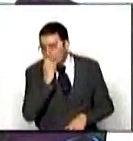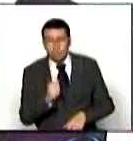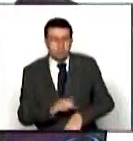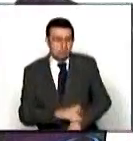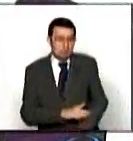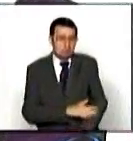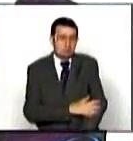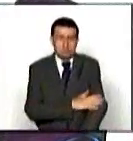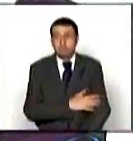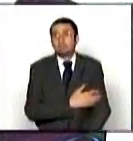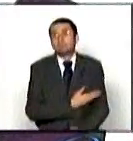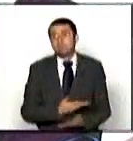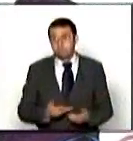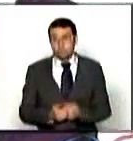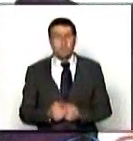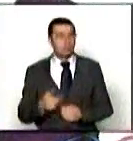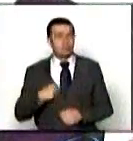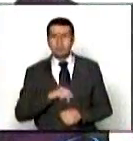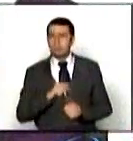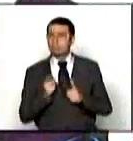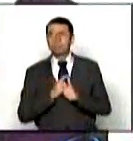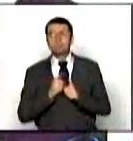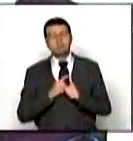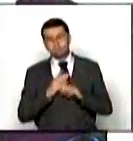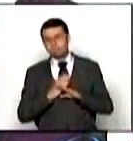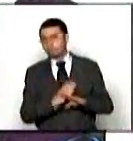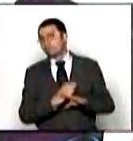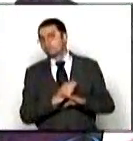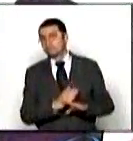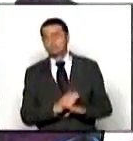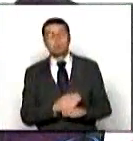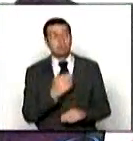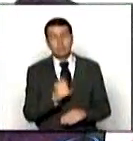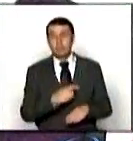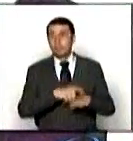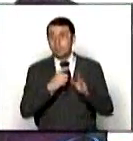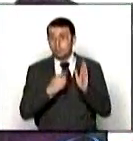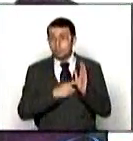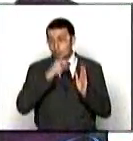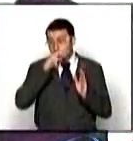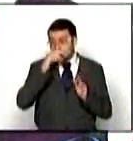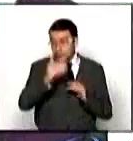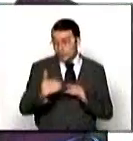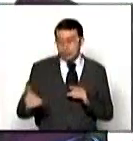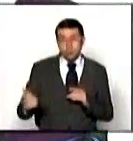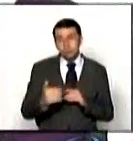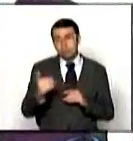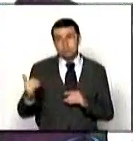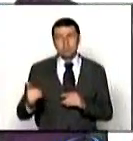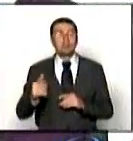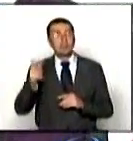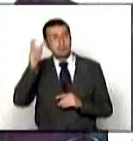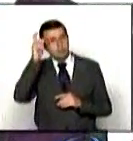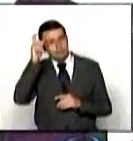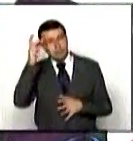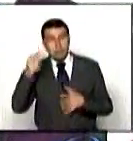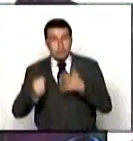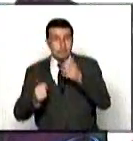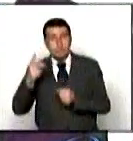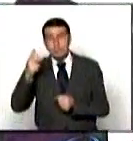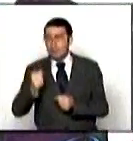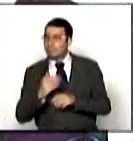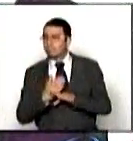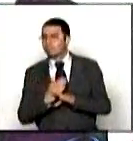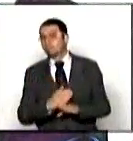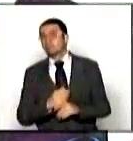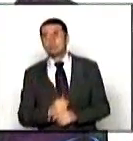primer alimento que debemos eliminar de la canasta familiar y eliminar sobre todo a los niños es la leche de vaca. El mejor regalo que